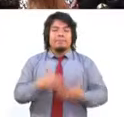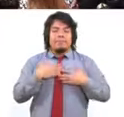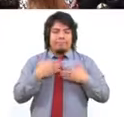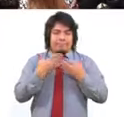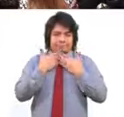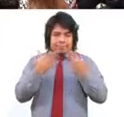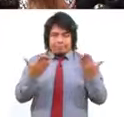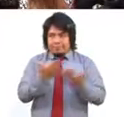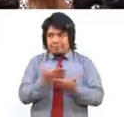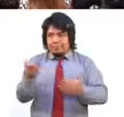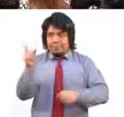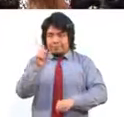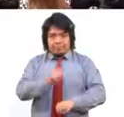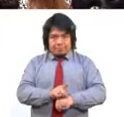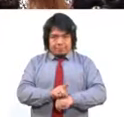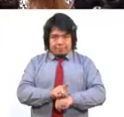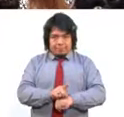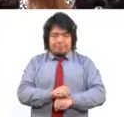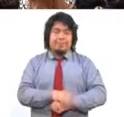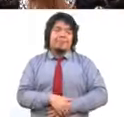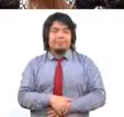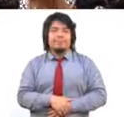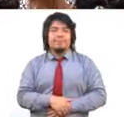Buenos días a todos, nuevamente.